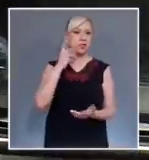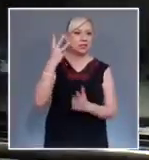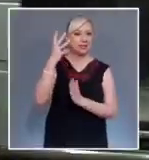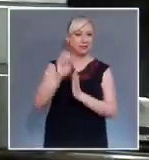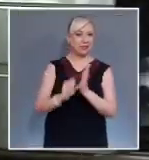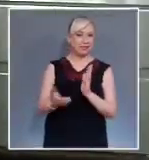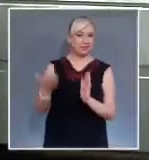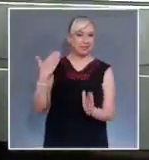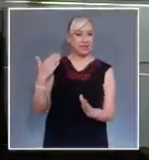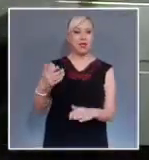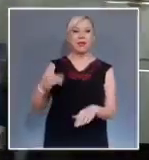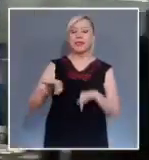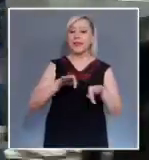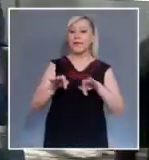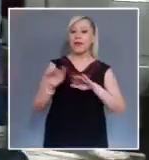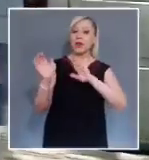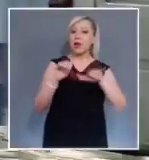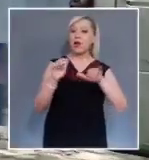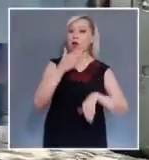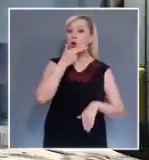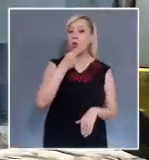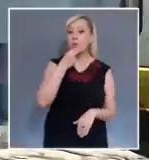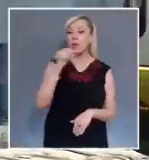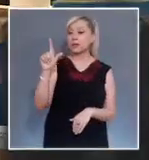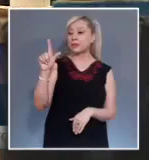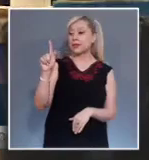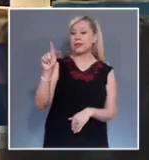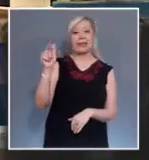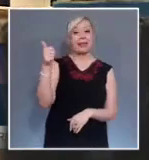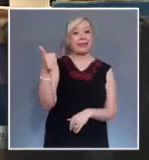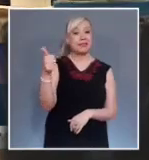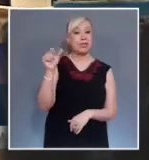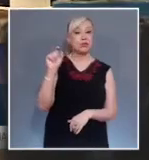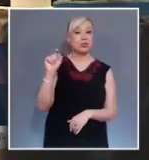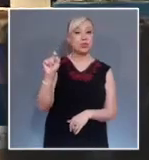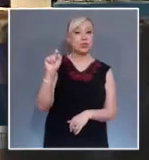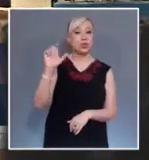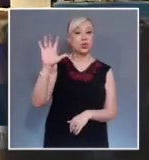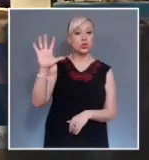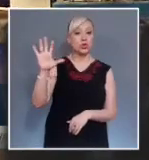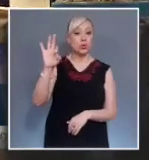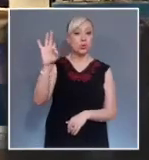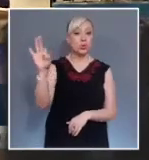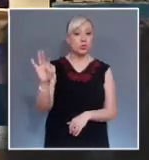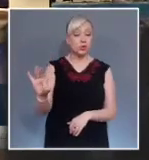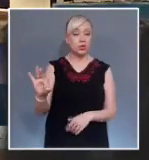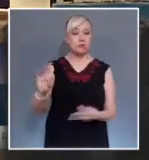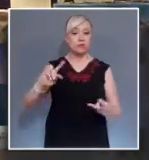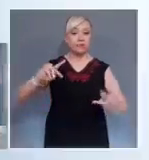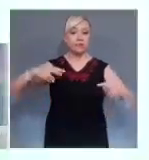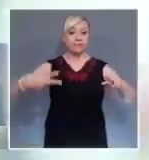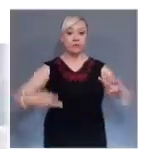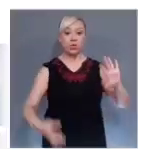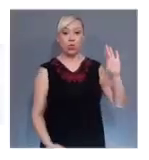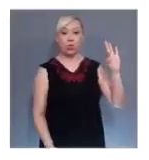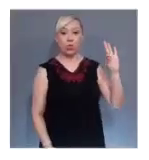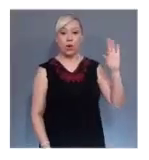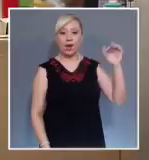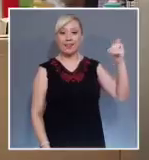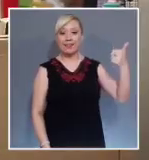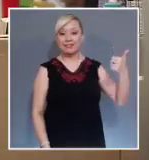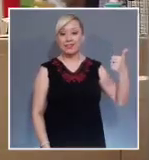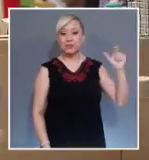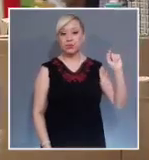laboral de los hombres alcanzaba el 76.5% frente al 46.2% de las mujeres